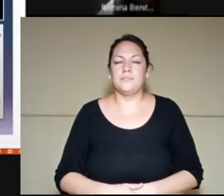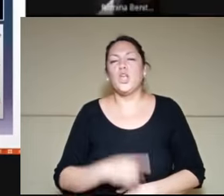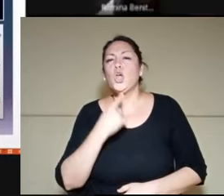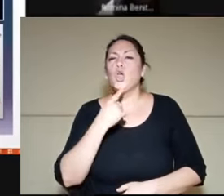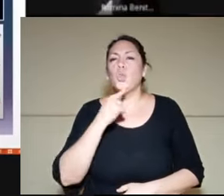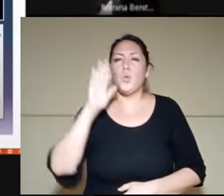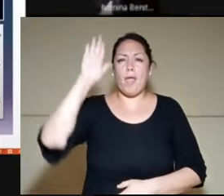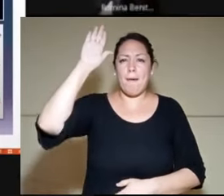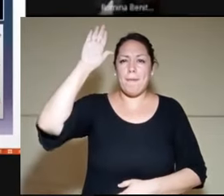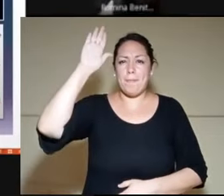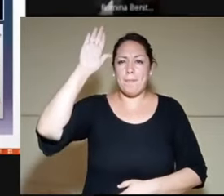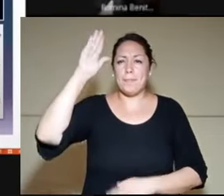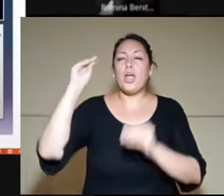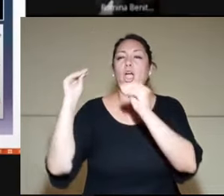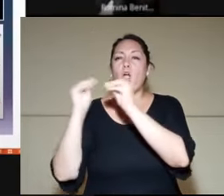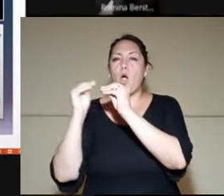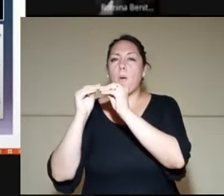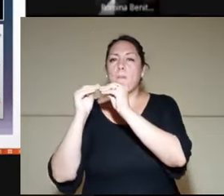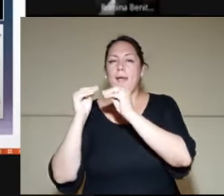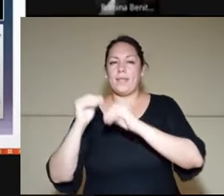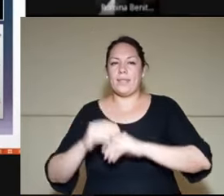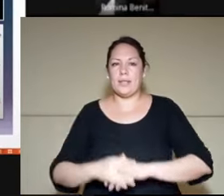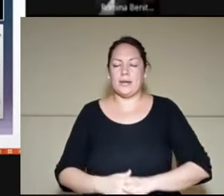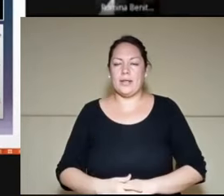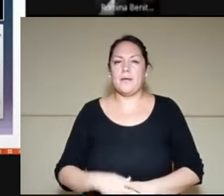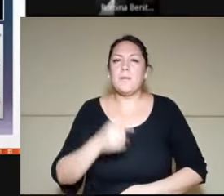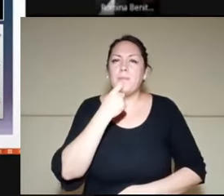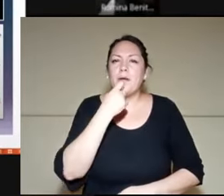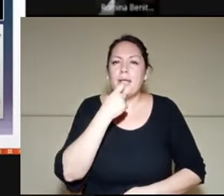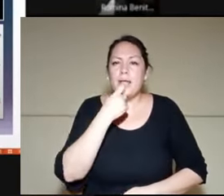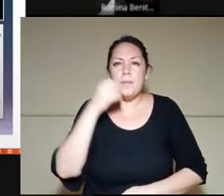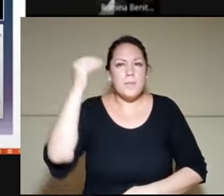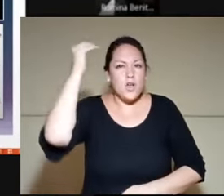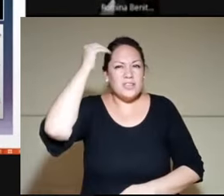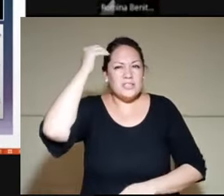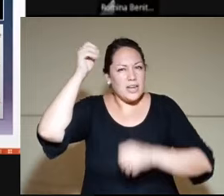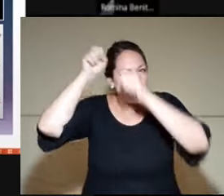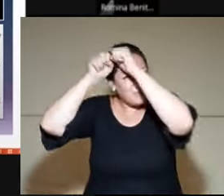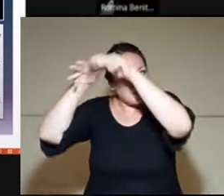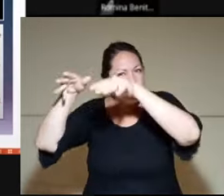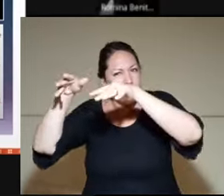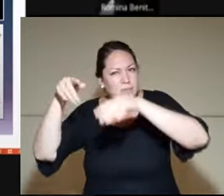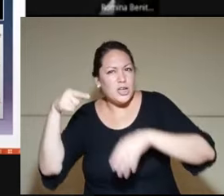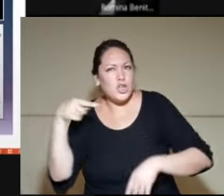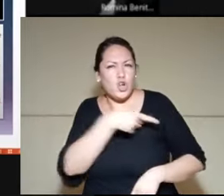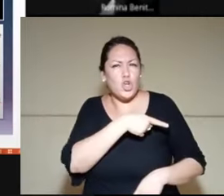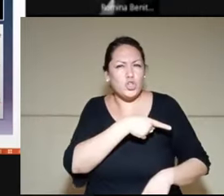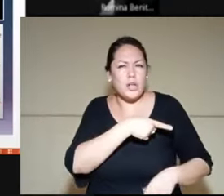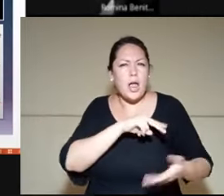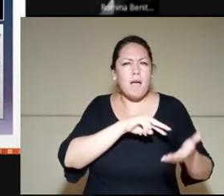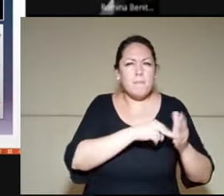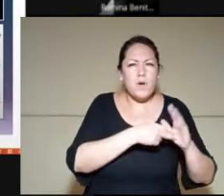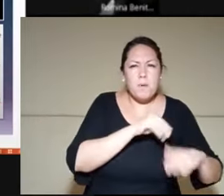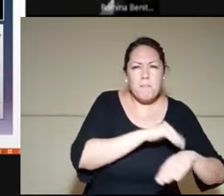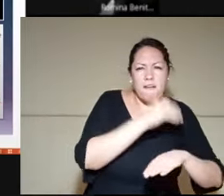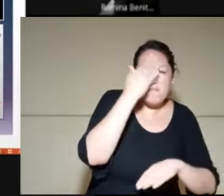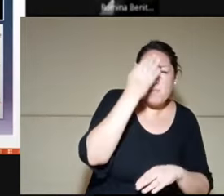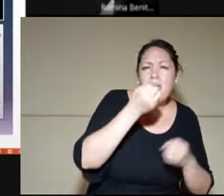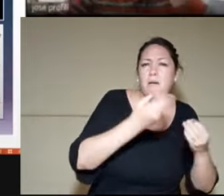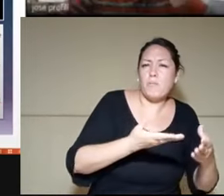Bien. Yo, profe, tengo una duda. ¿Por qué si se sufre un derrame cerebral del lado derecho afecta al lado